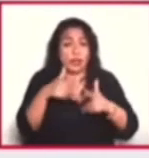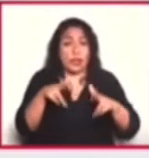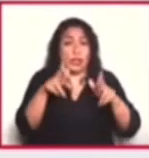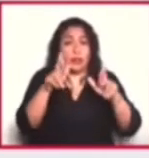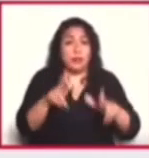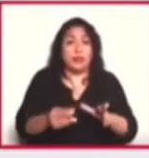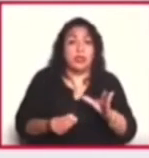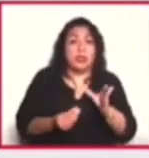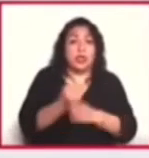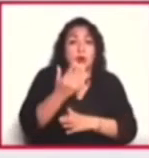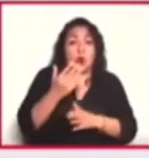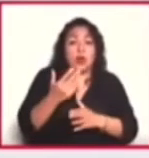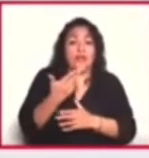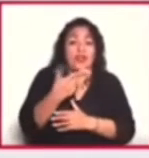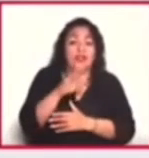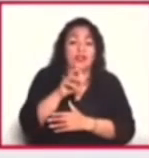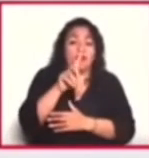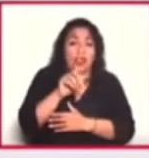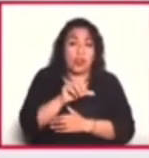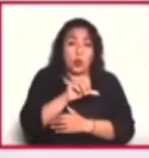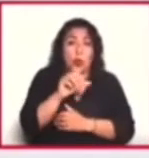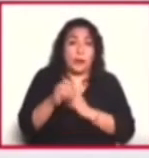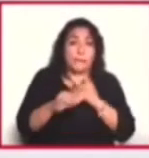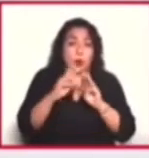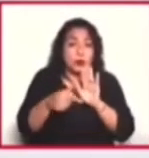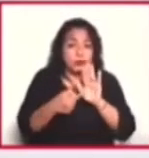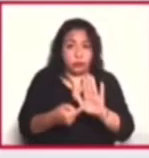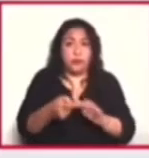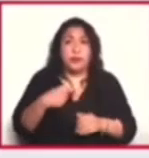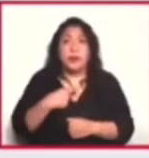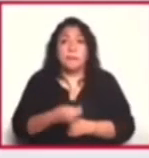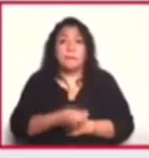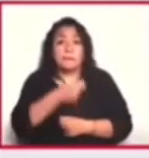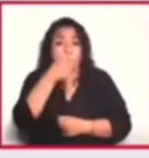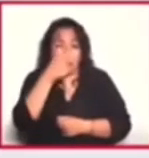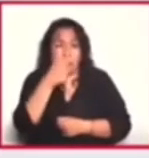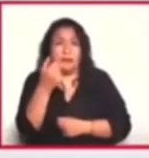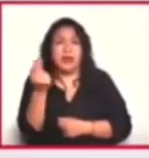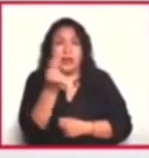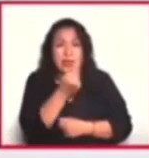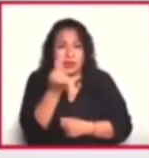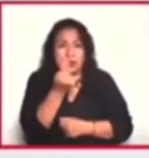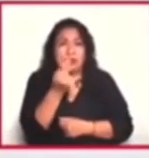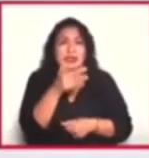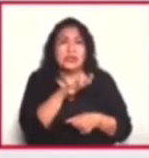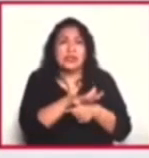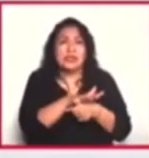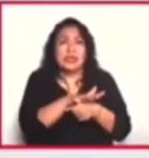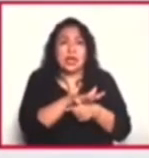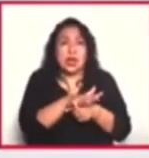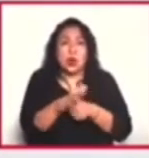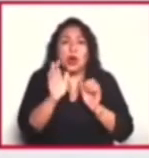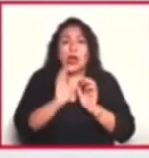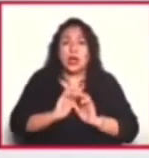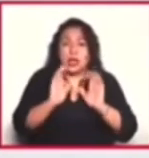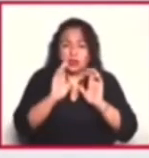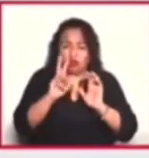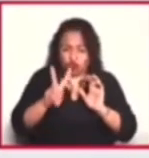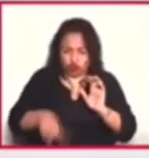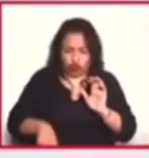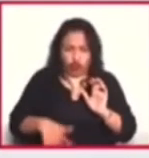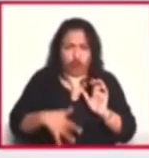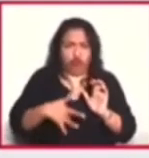del fado en el mundo. La primera cosa que se tiene que hacer es cantar con verdad.